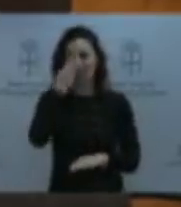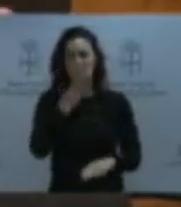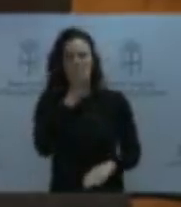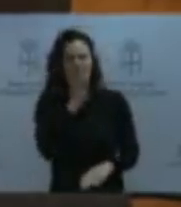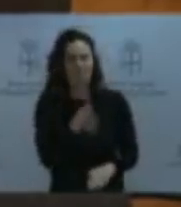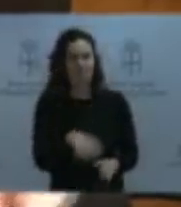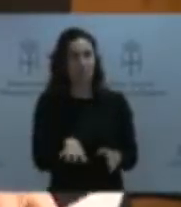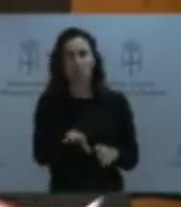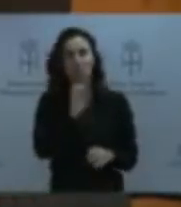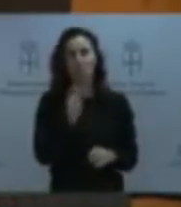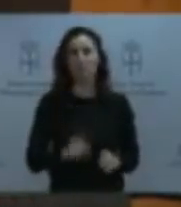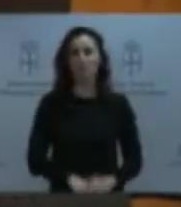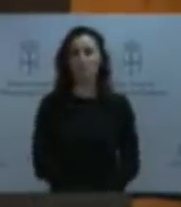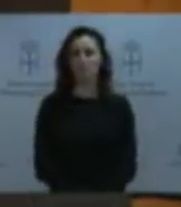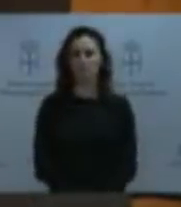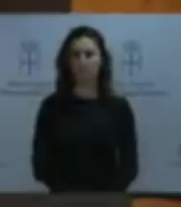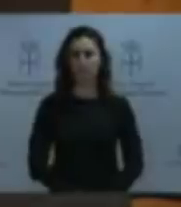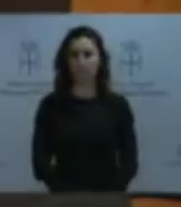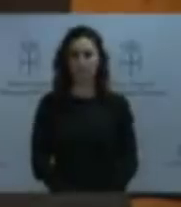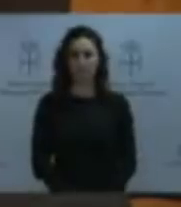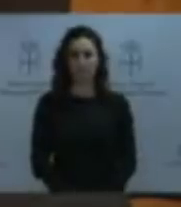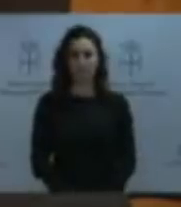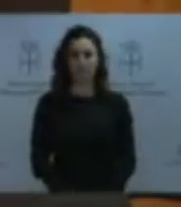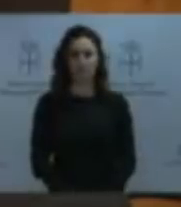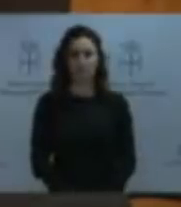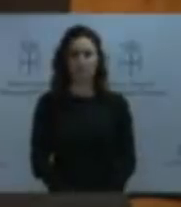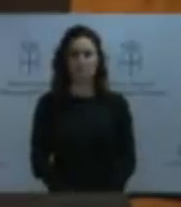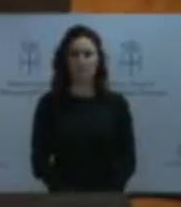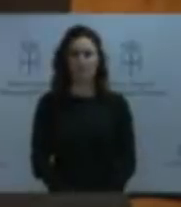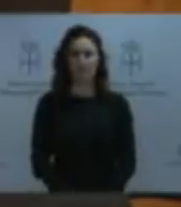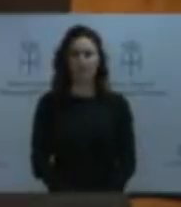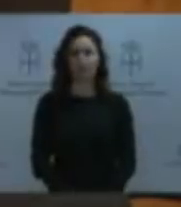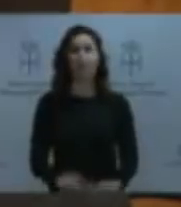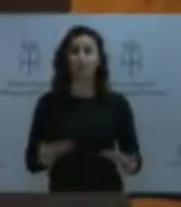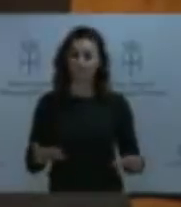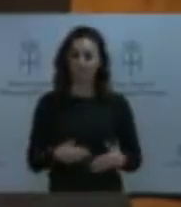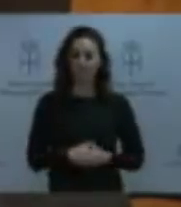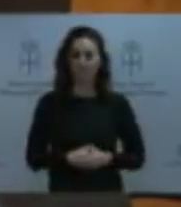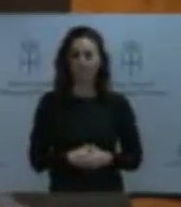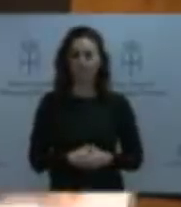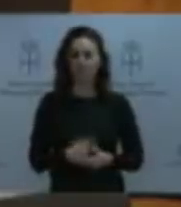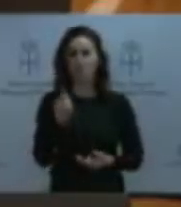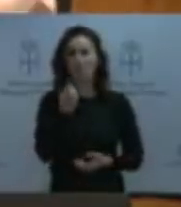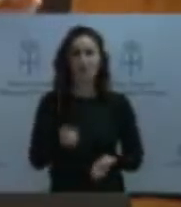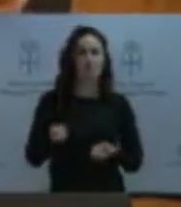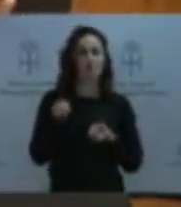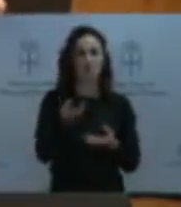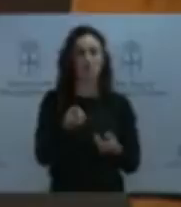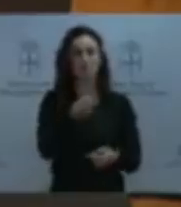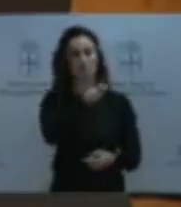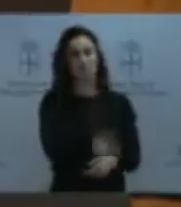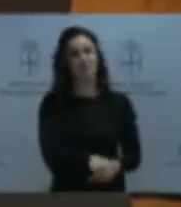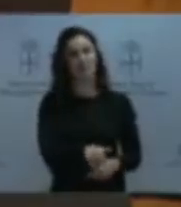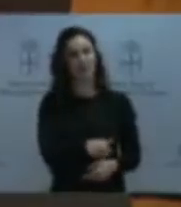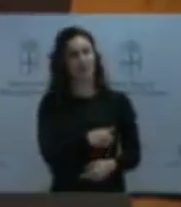cuadra, independientemente de las negociaciones. Y hay simplemente un comentario que usted hace. Yo lo que tengo aquí, que me ha pasado ayer